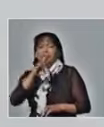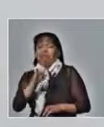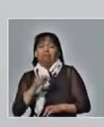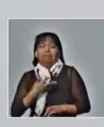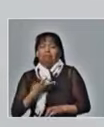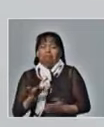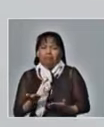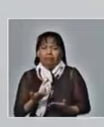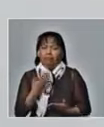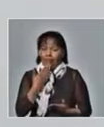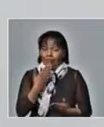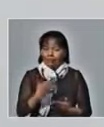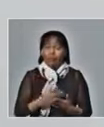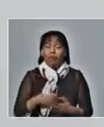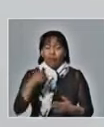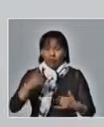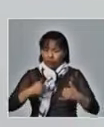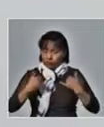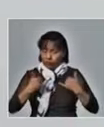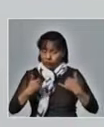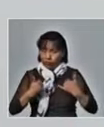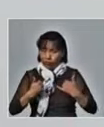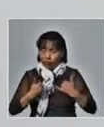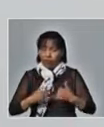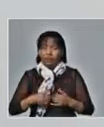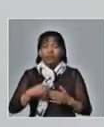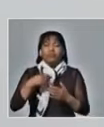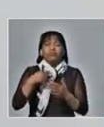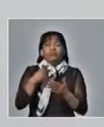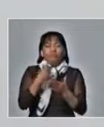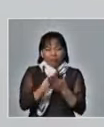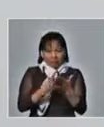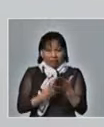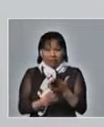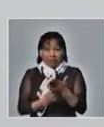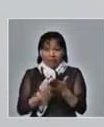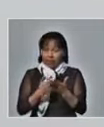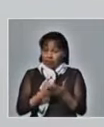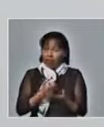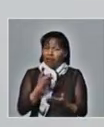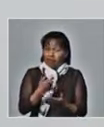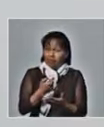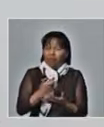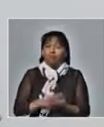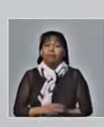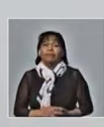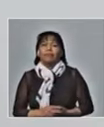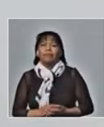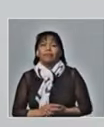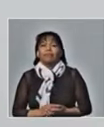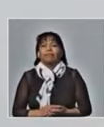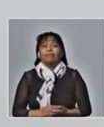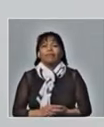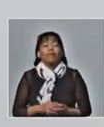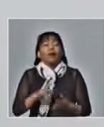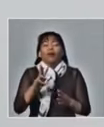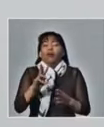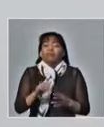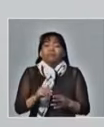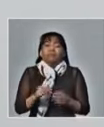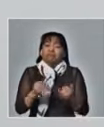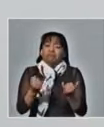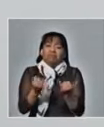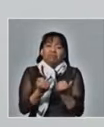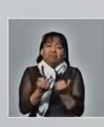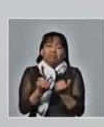aquellos jóvenes emprendedores, también contaremos con programas Crédito Emprendedor. Desgraciadamente, la desigualdad que hay en